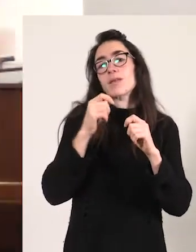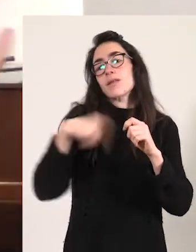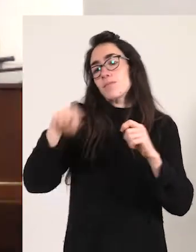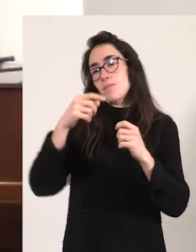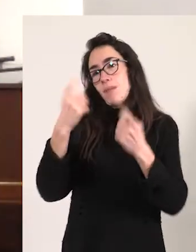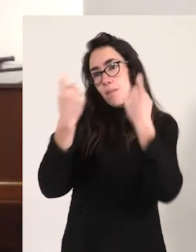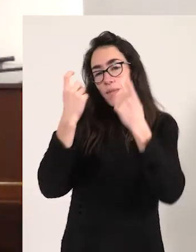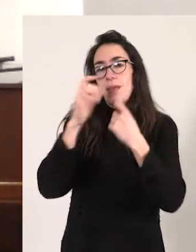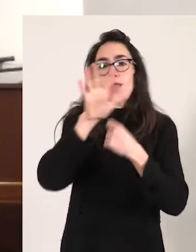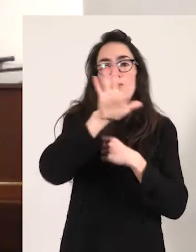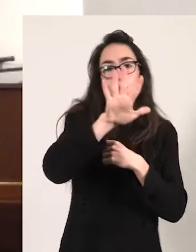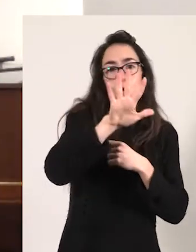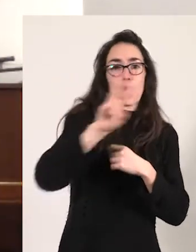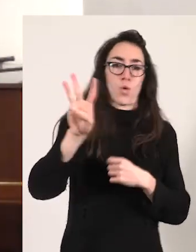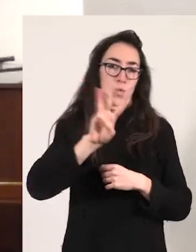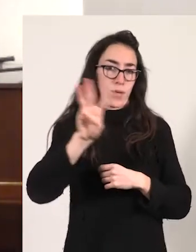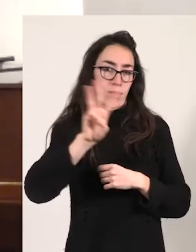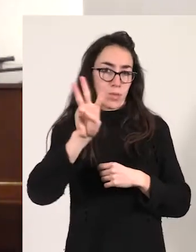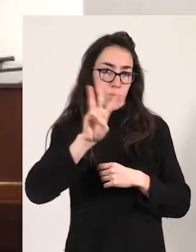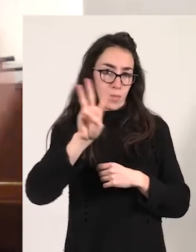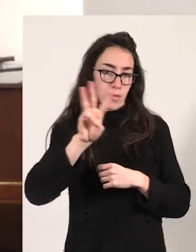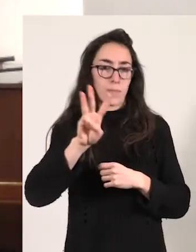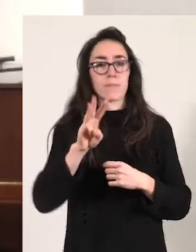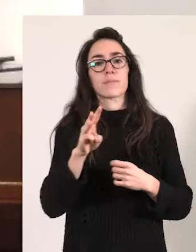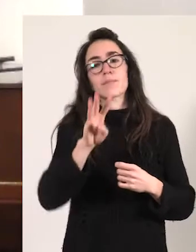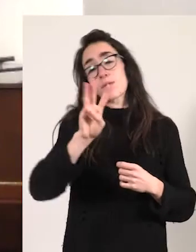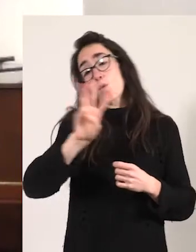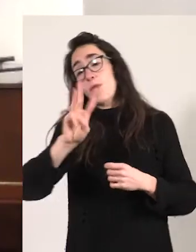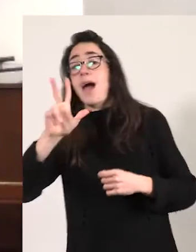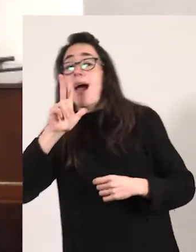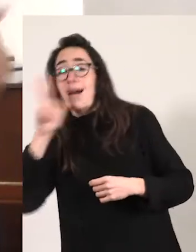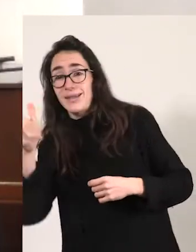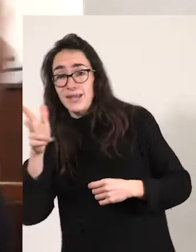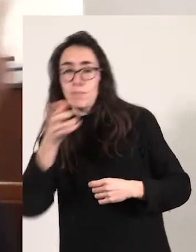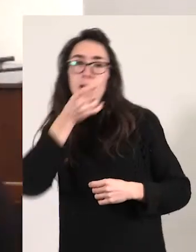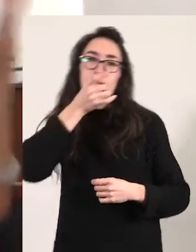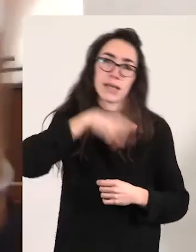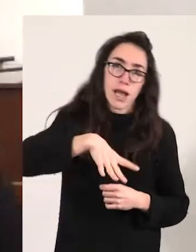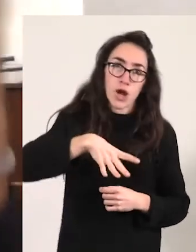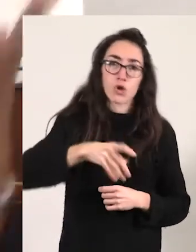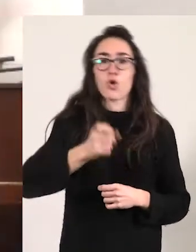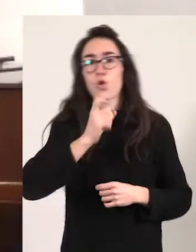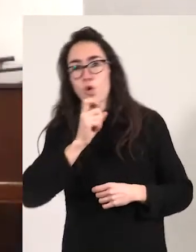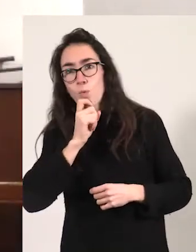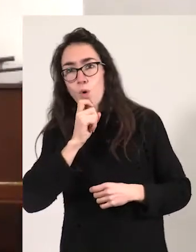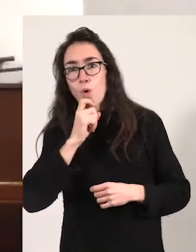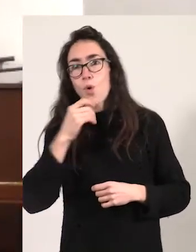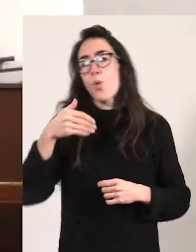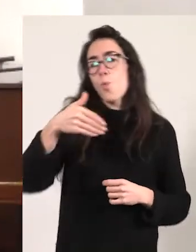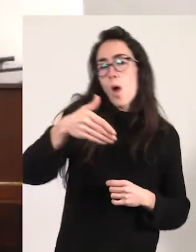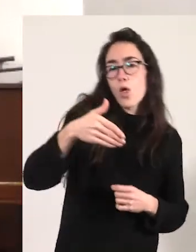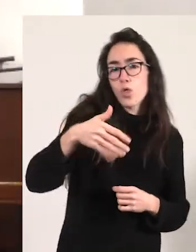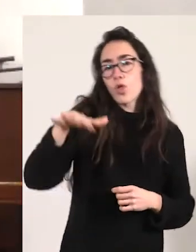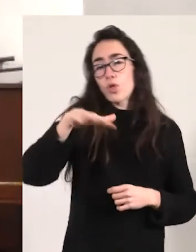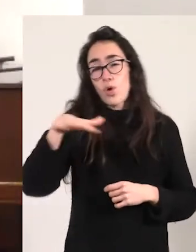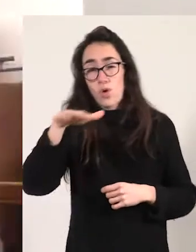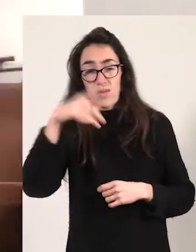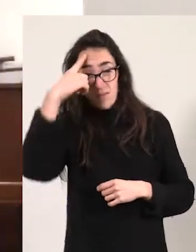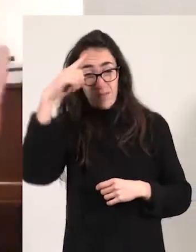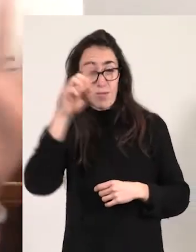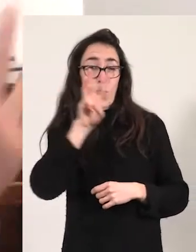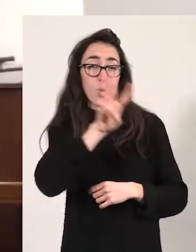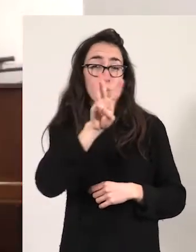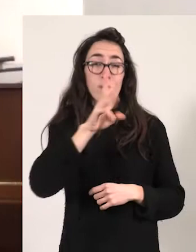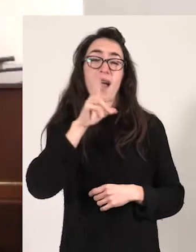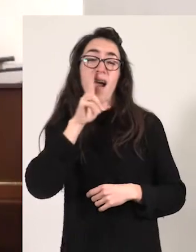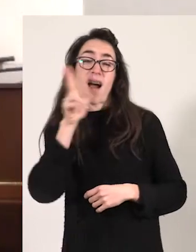contar las 5 WH, que no sé, bueno, nos lo aprendemos en inglés, ¿no? ¿Quién, cómo, cuándo, dónde, por qué? Y yo qué sé, no sé,